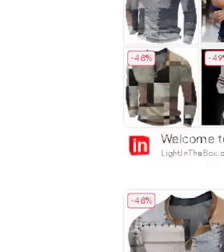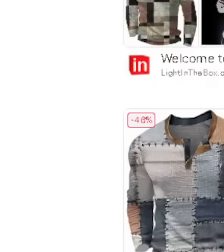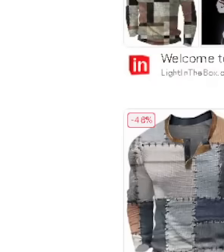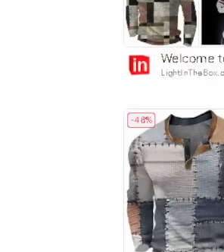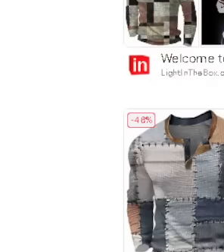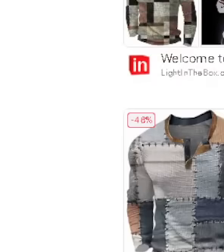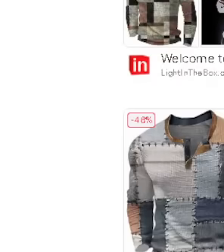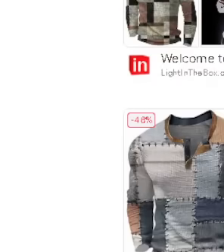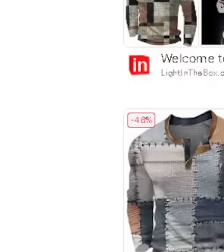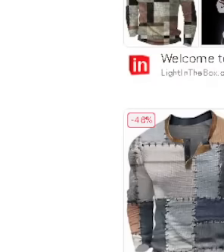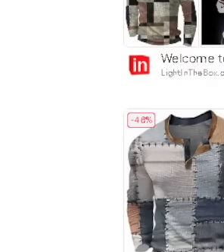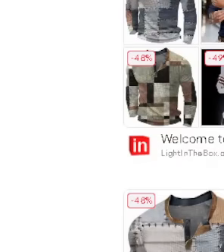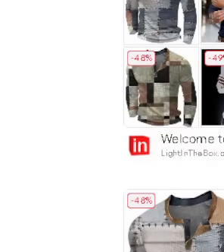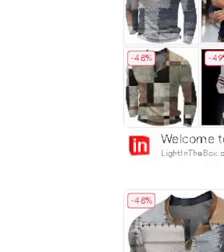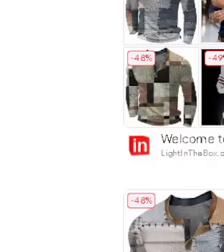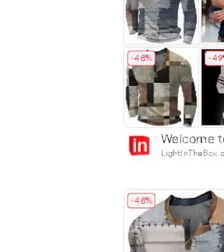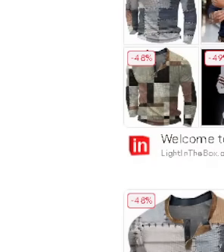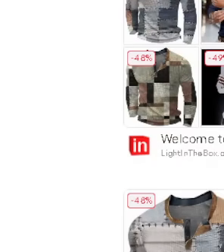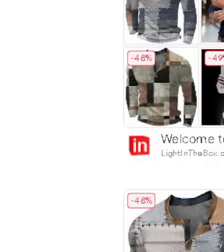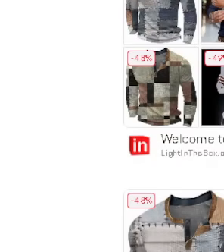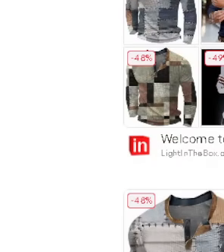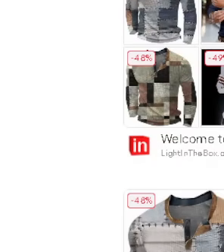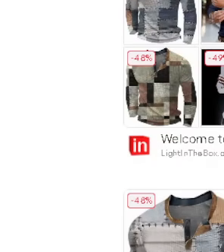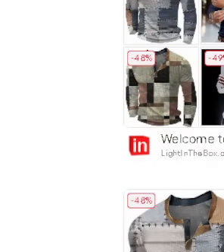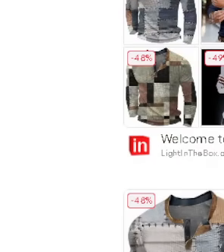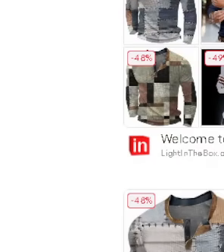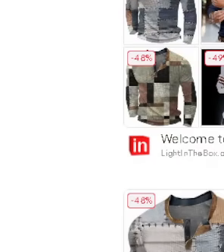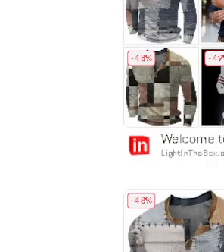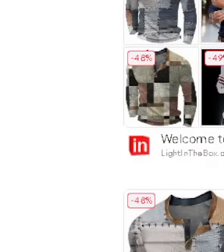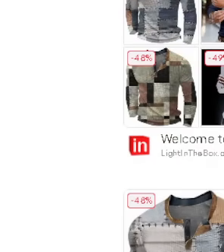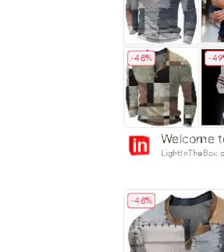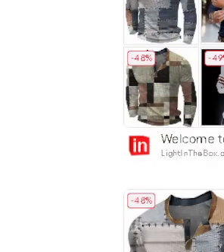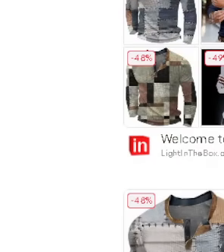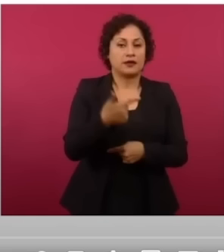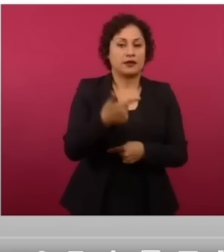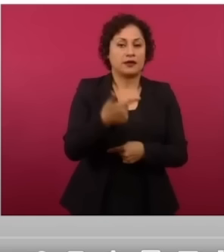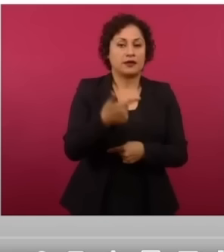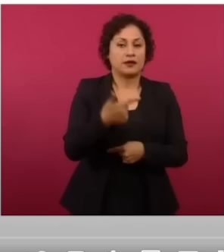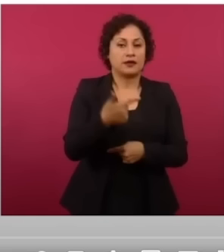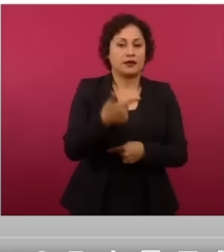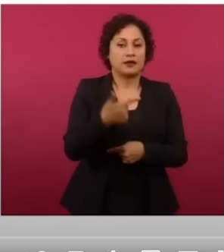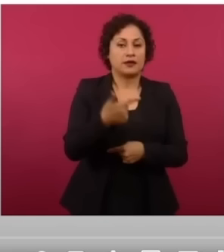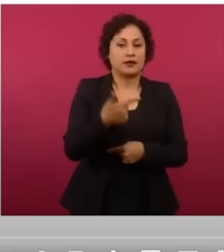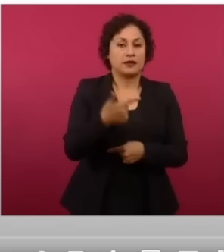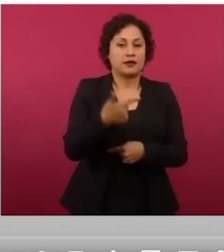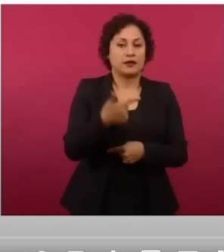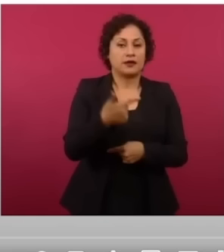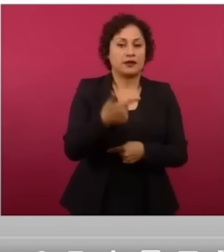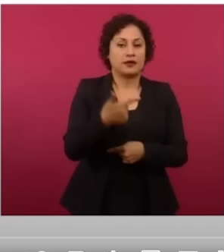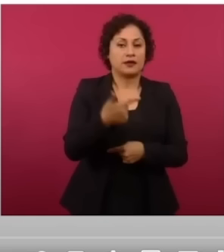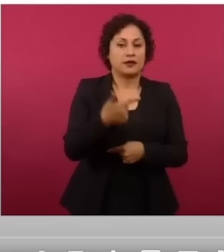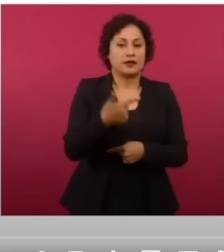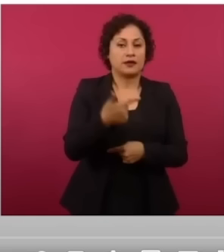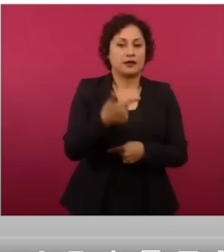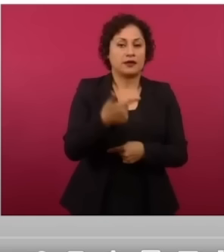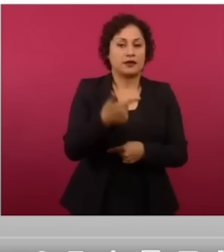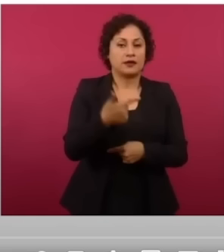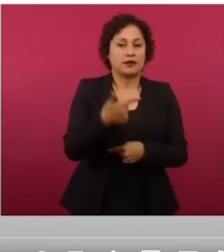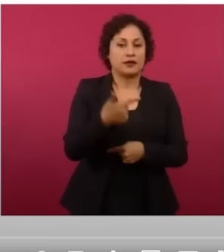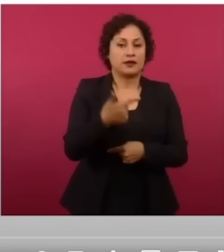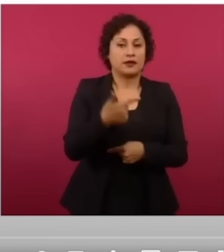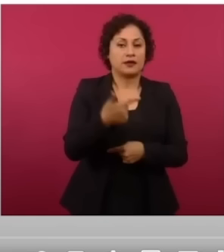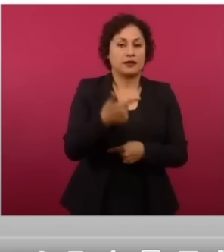dicen que no se conoce mucho de esto, no, es que es la familia la que está metida en este polémico caso. Mire, esto que